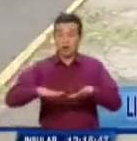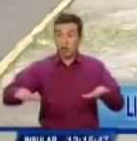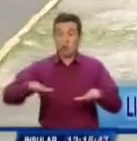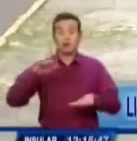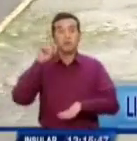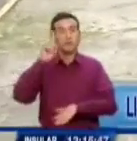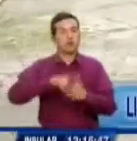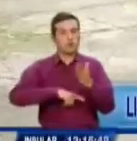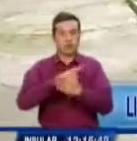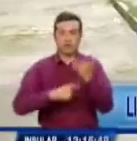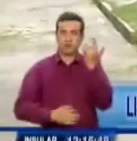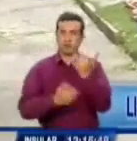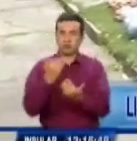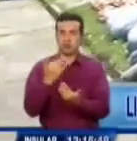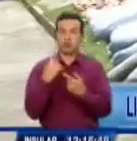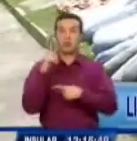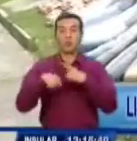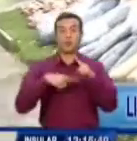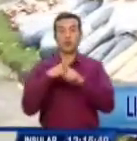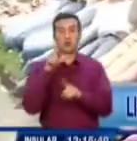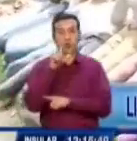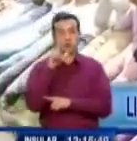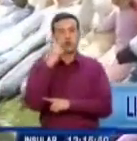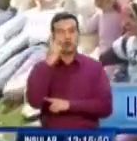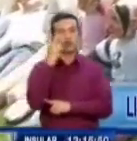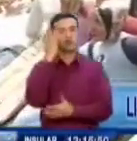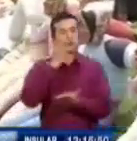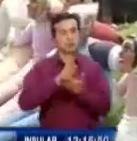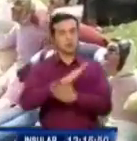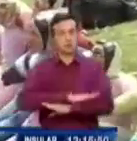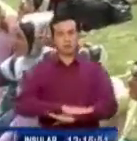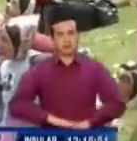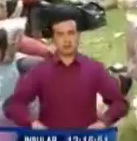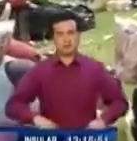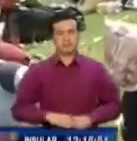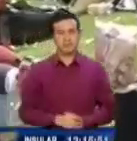inicia el miércoles al mediodía, finalizará el lunes al mediodía. Sofía Montoya, Ecuador TV.